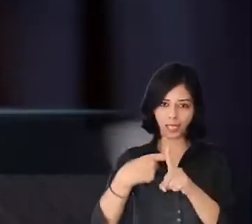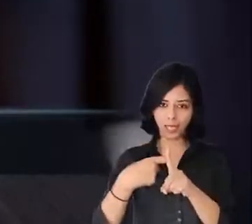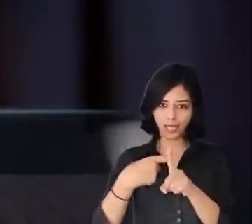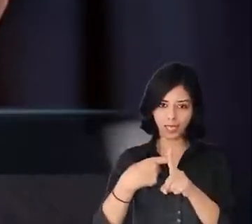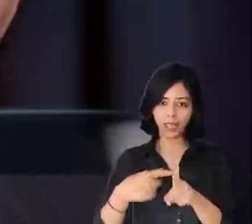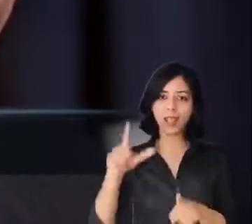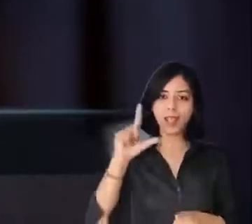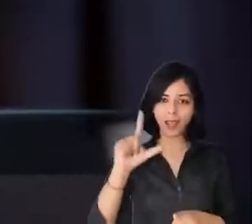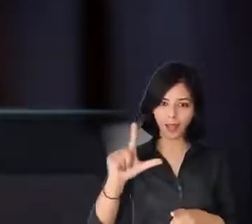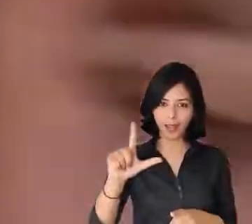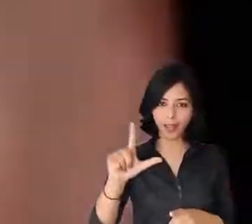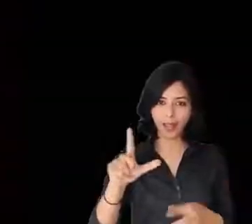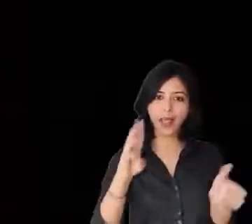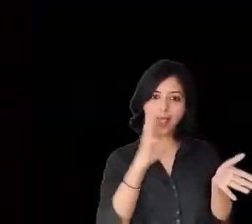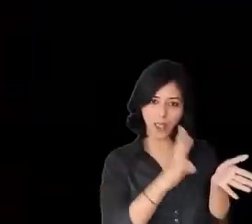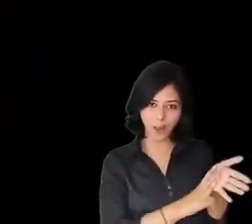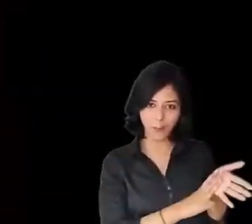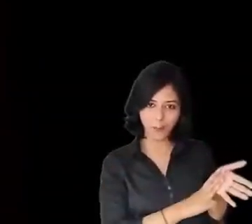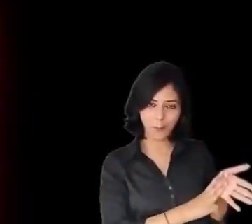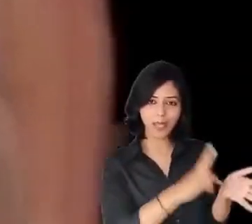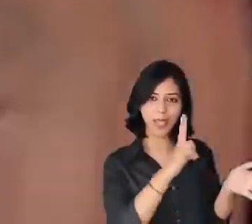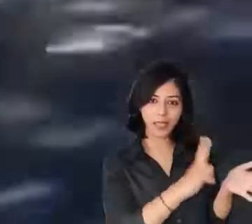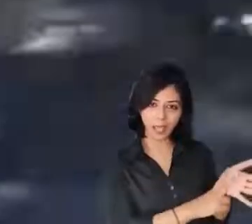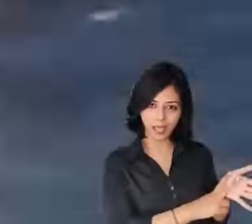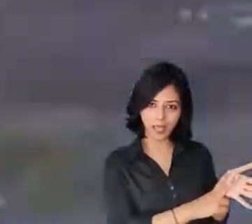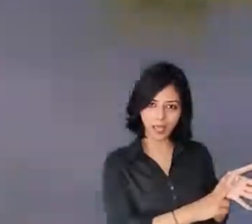se encontraba paralelo al terraplén.